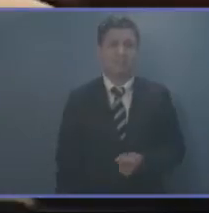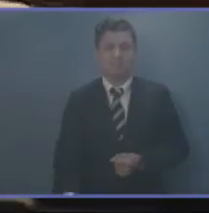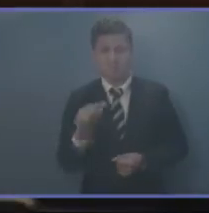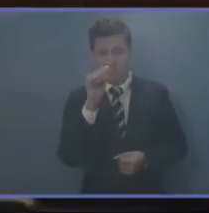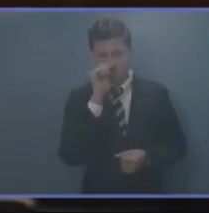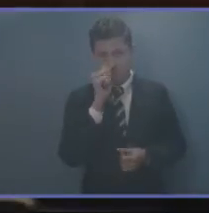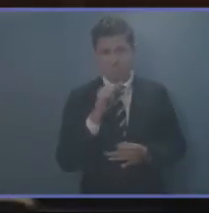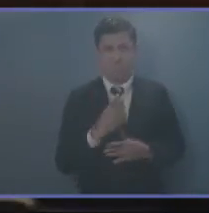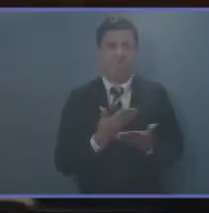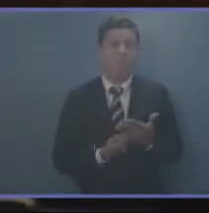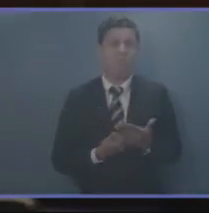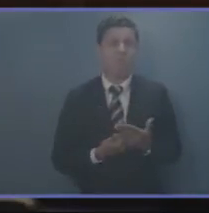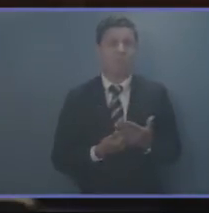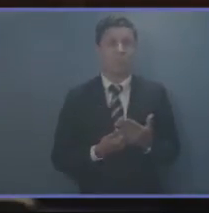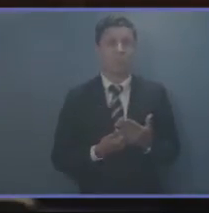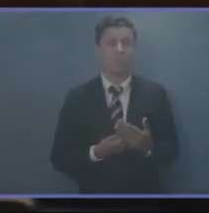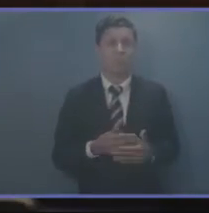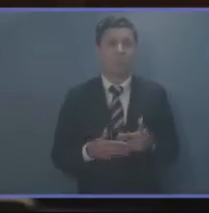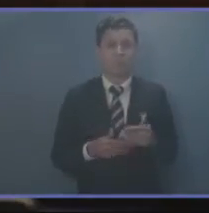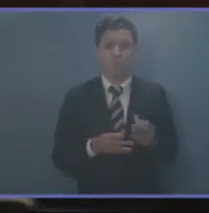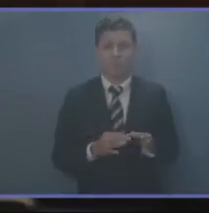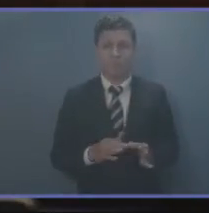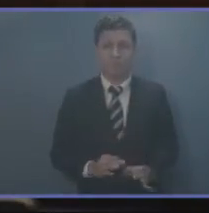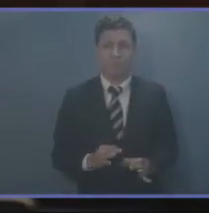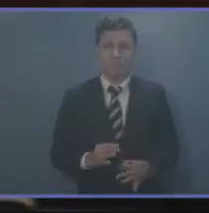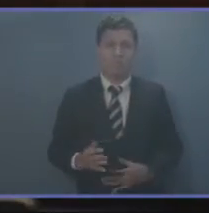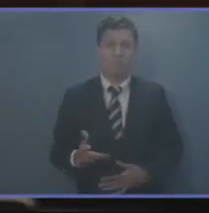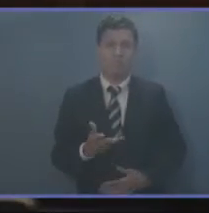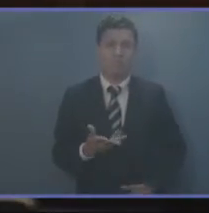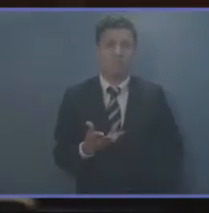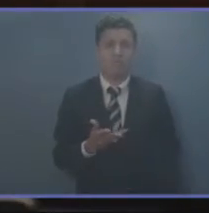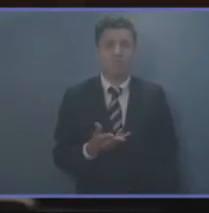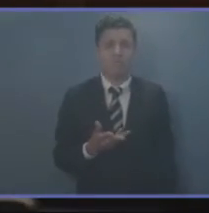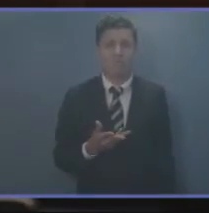razonada acerca de la convivencia y,